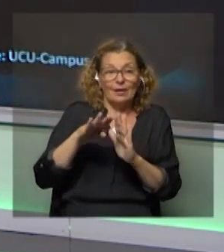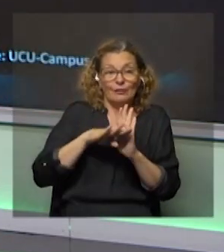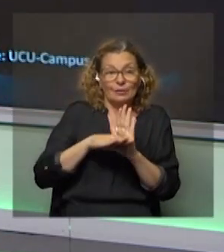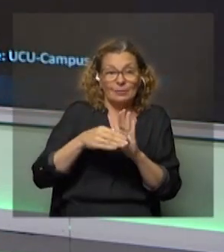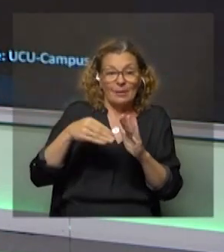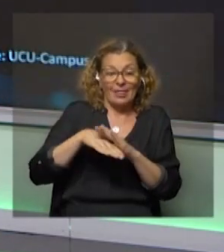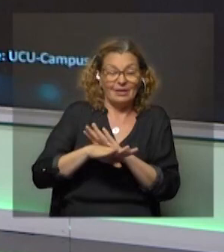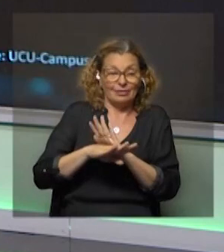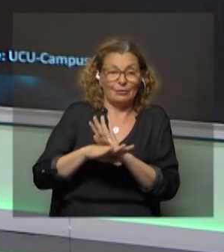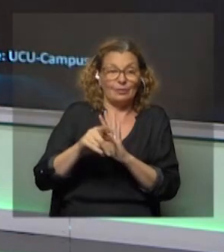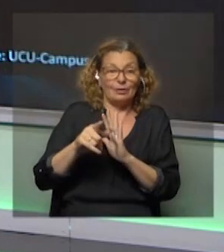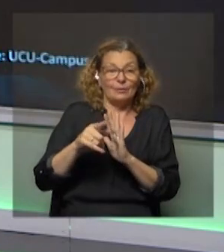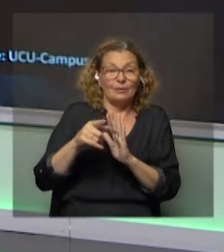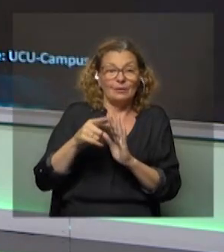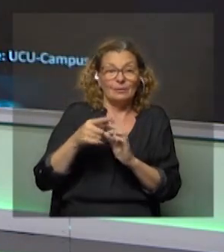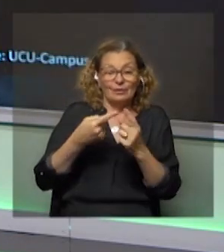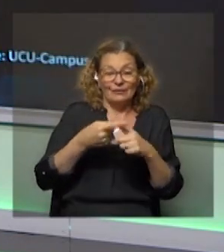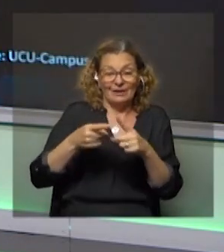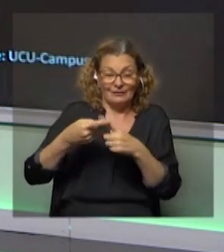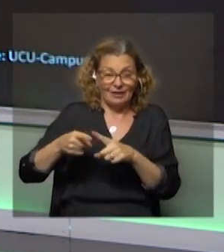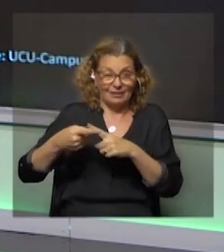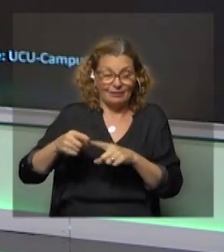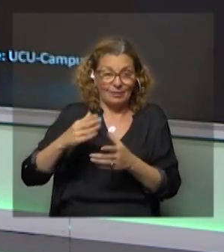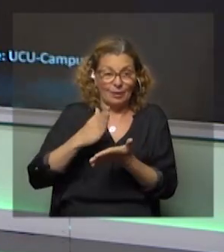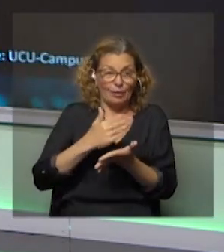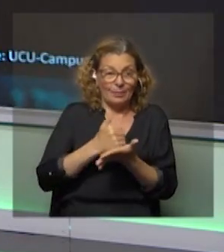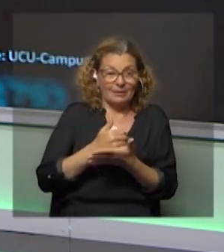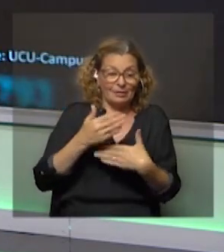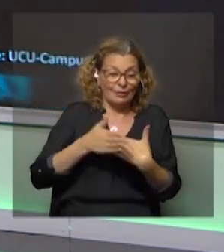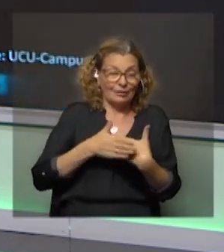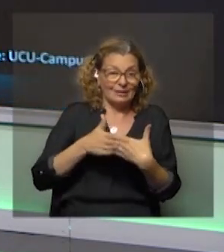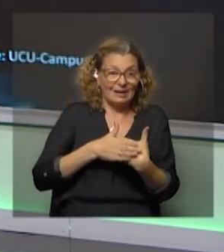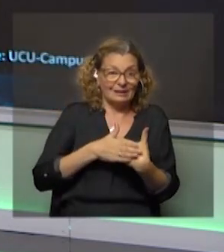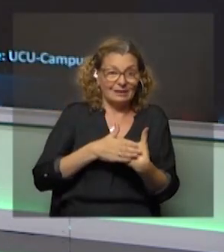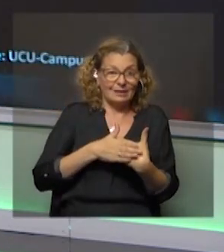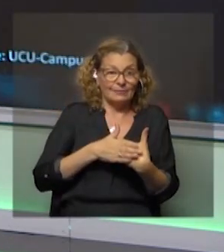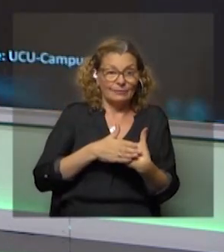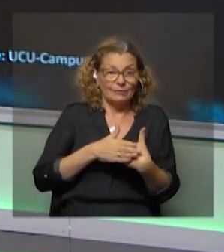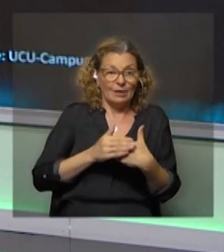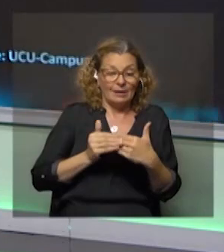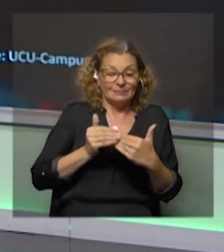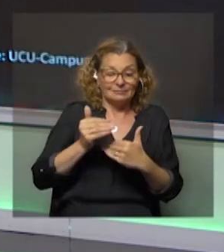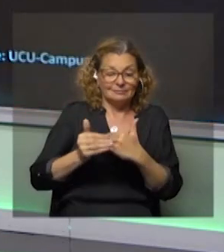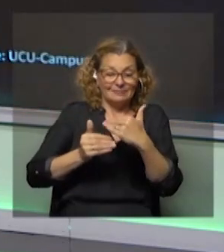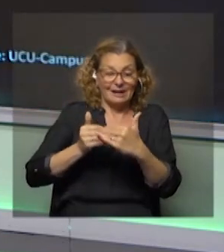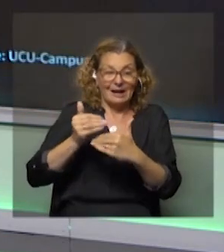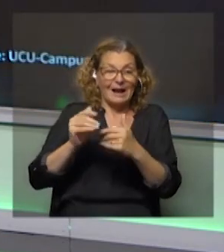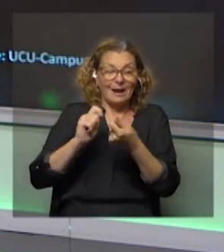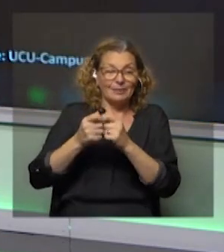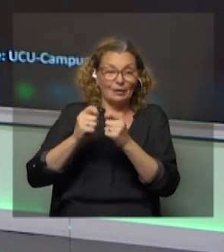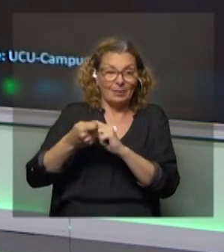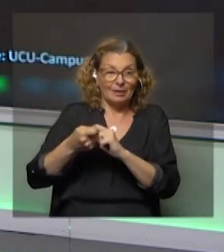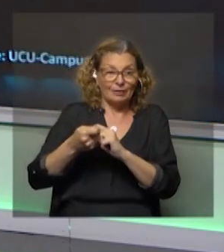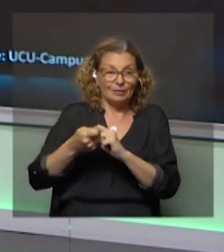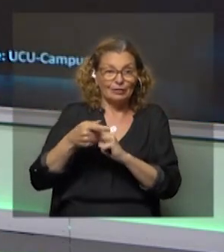hacia adentro porque justamente van generando distorsiones a los departamentos que están al lado porque En definitiva vos vas corriendo el incentivo hacer